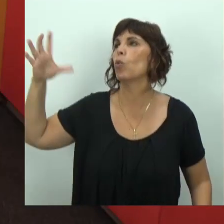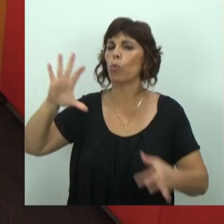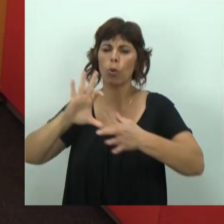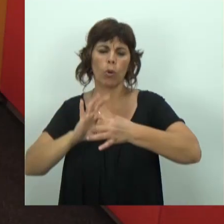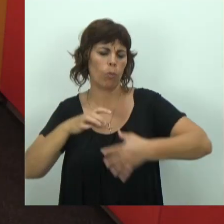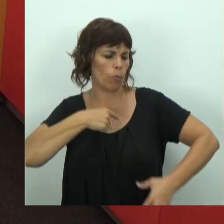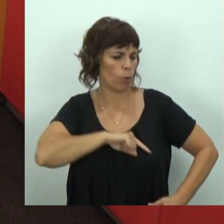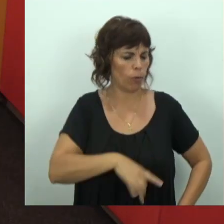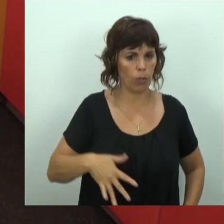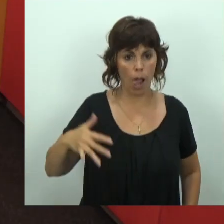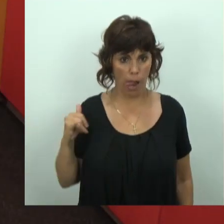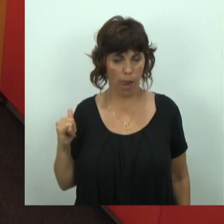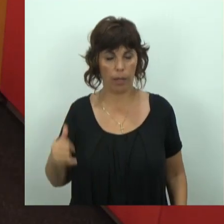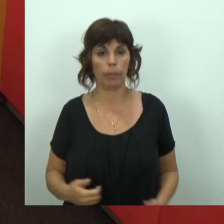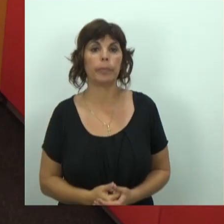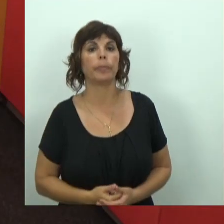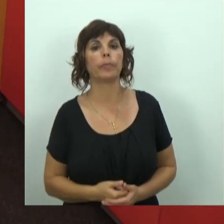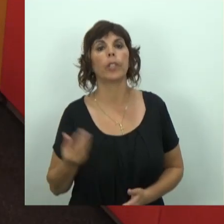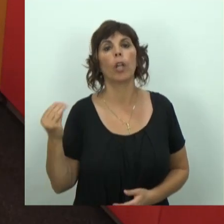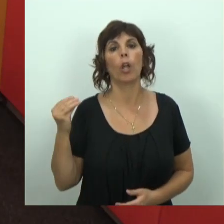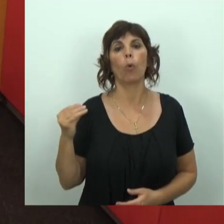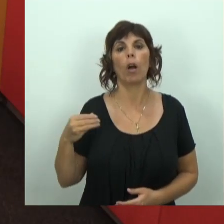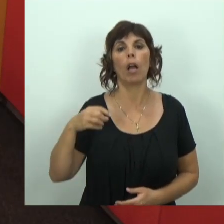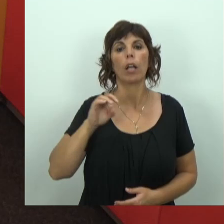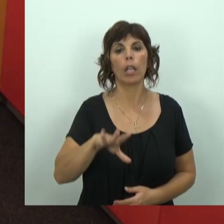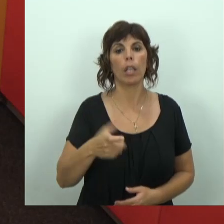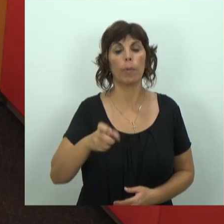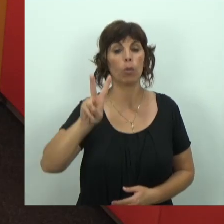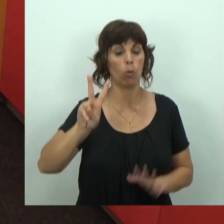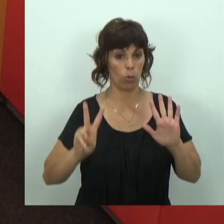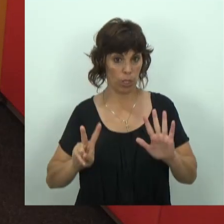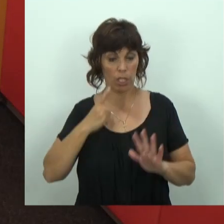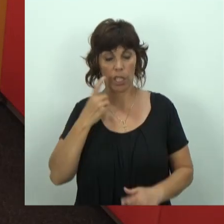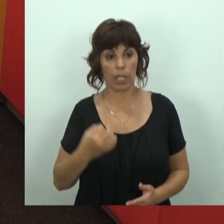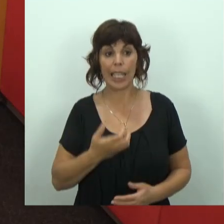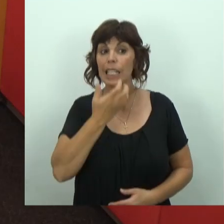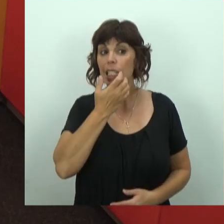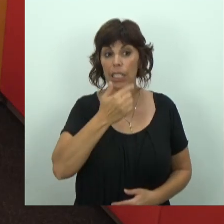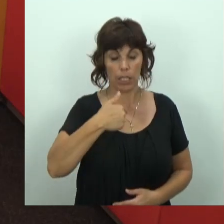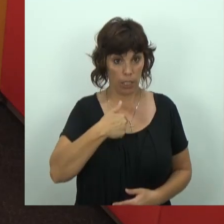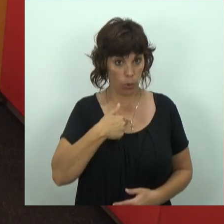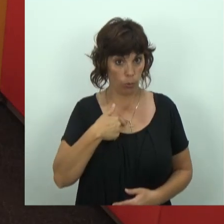Él dice en Juan 15:7 que si yo me alimento de su palabra,